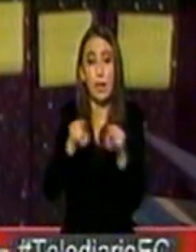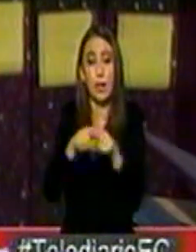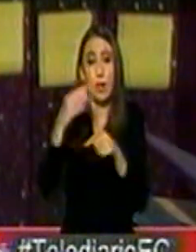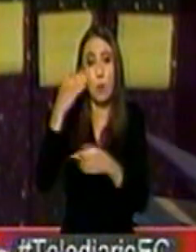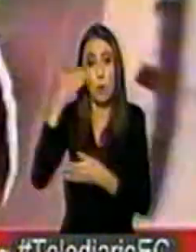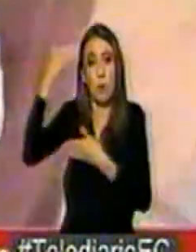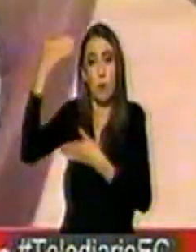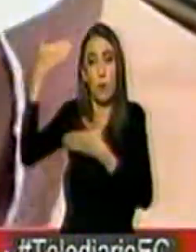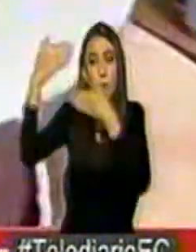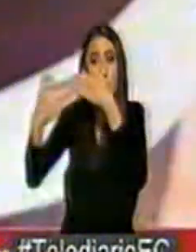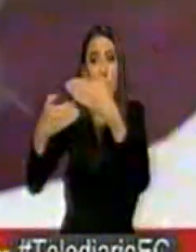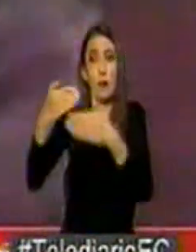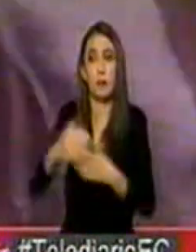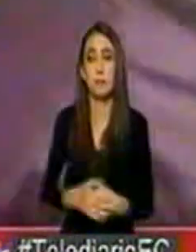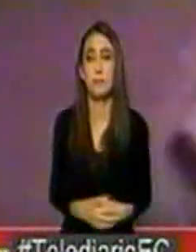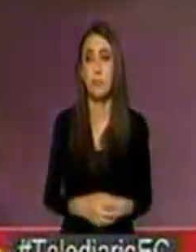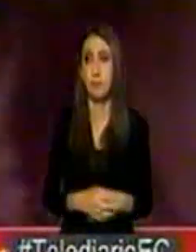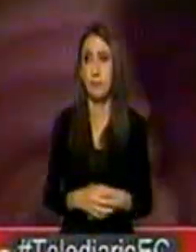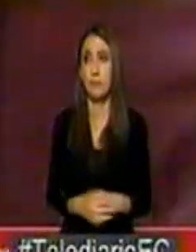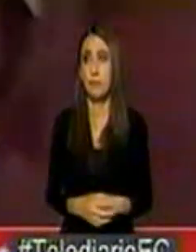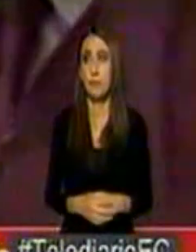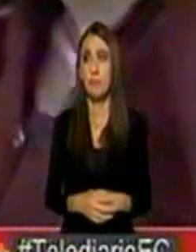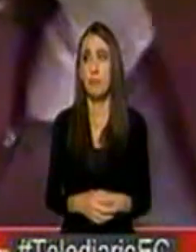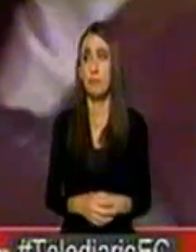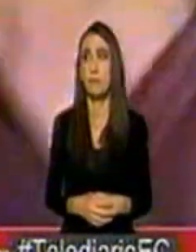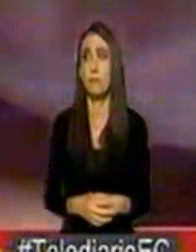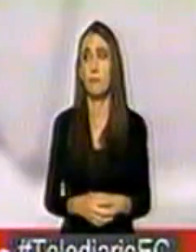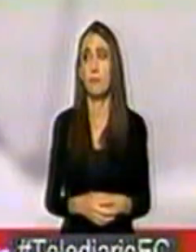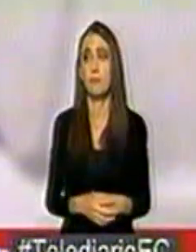agresores jennifer a espinoza medios públicos